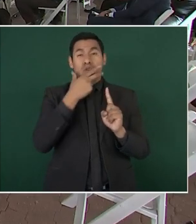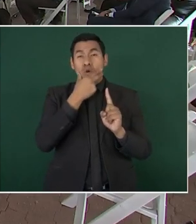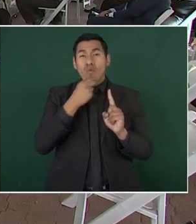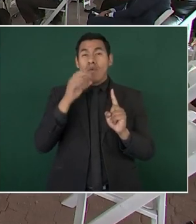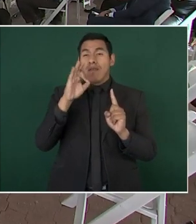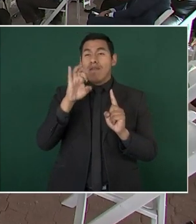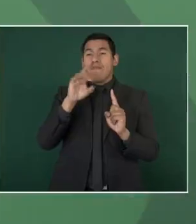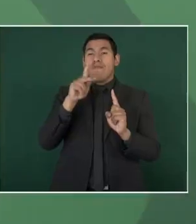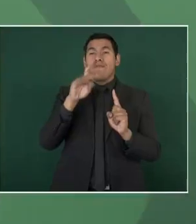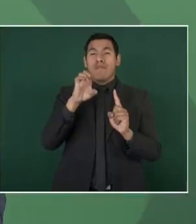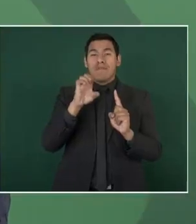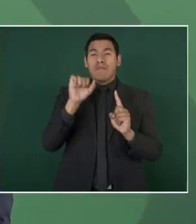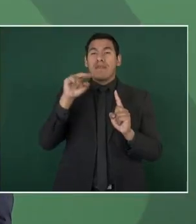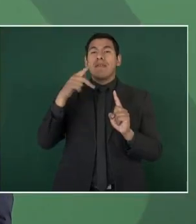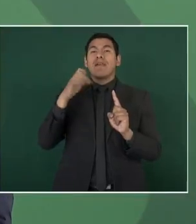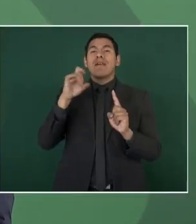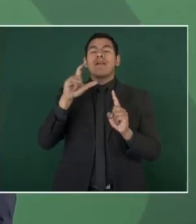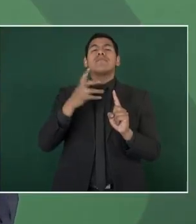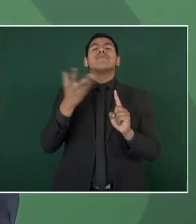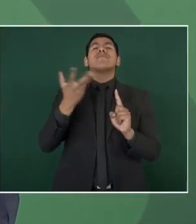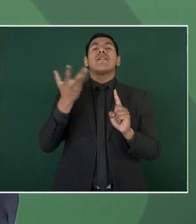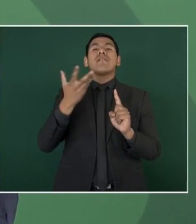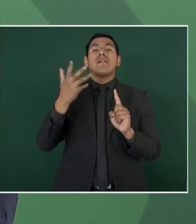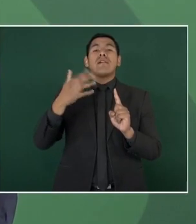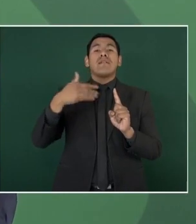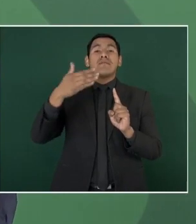de vincularse a